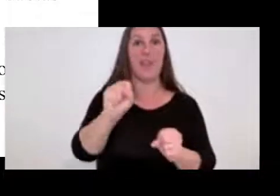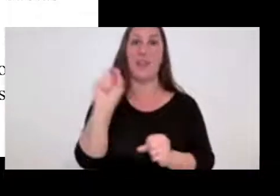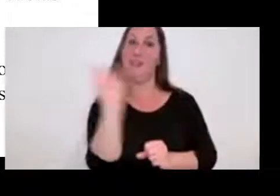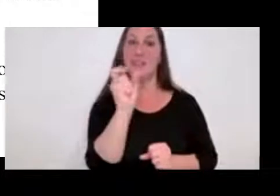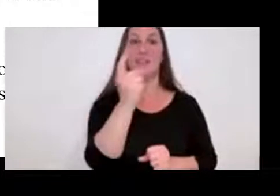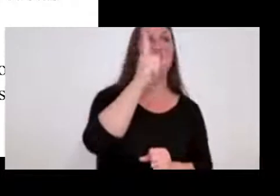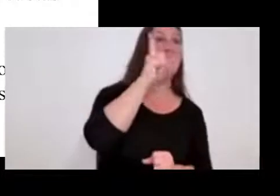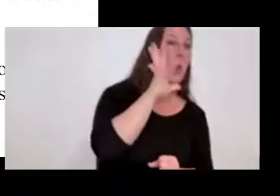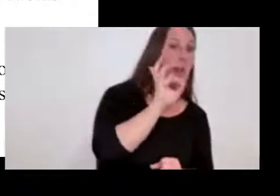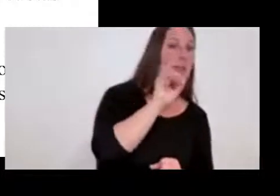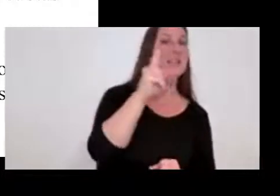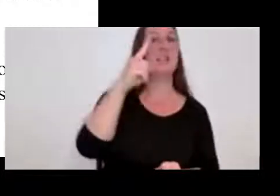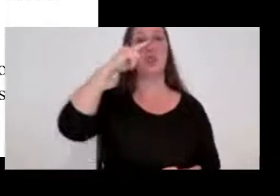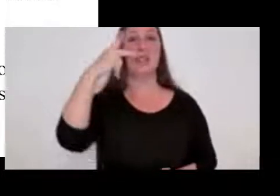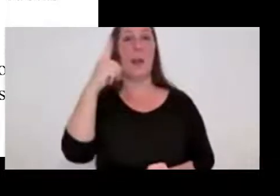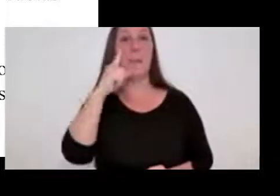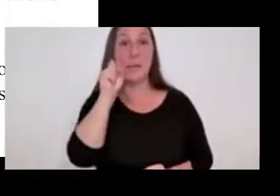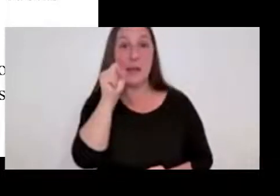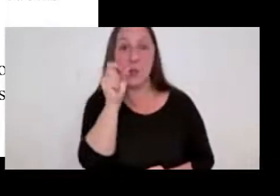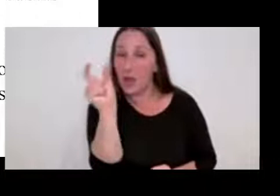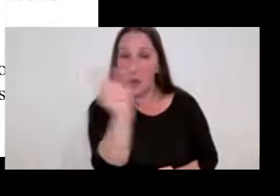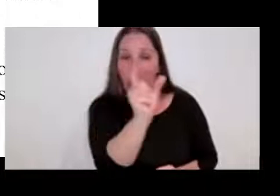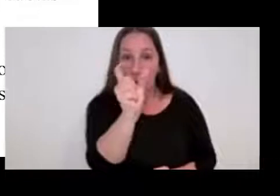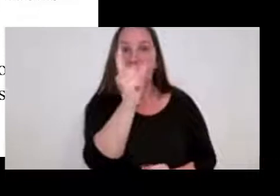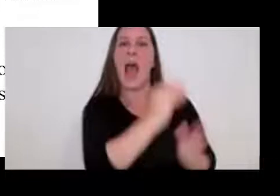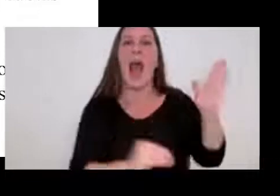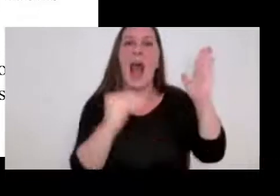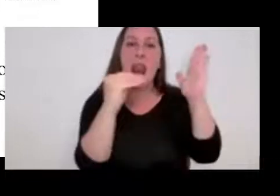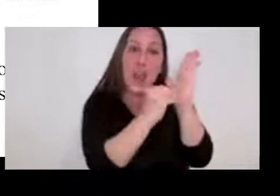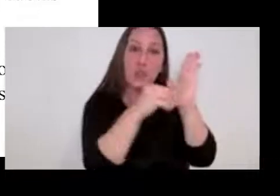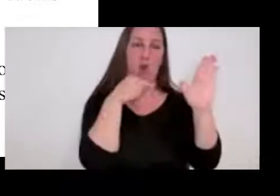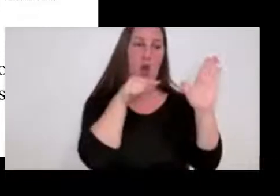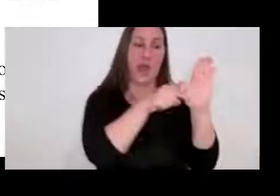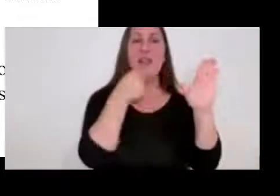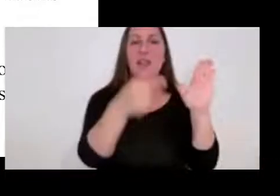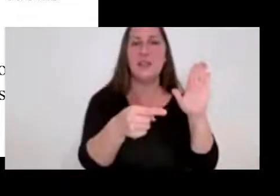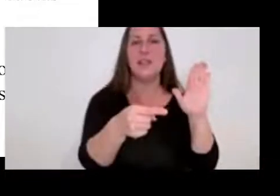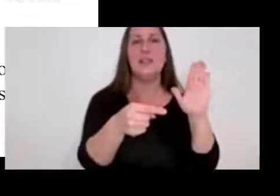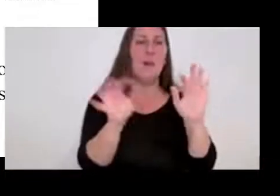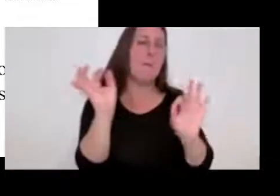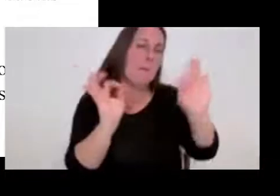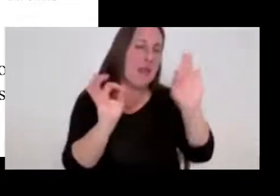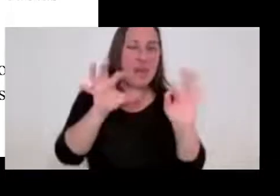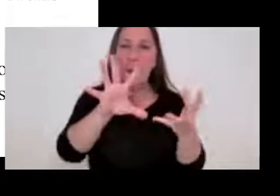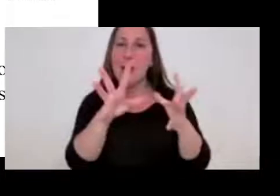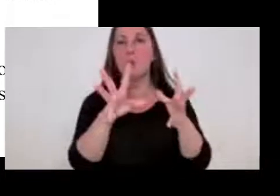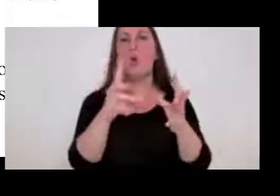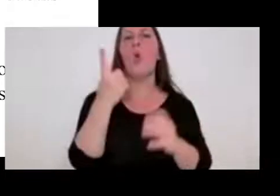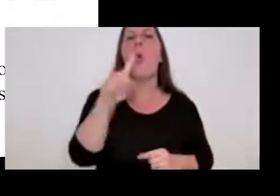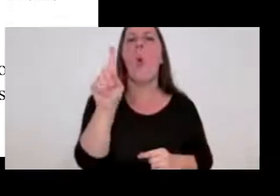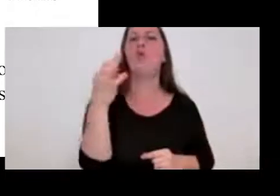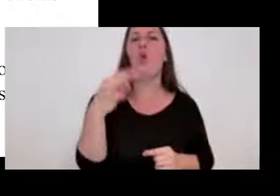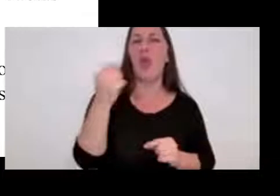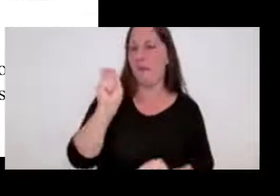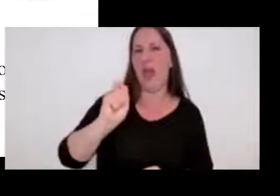y 173.000, ese anexo define taxativamente cuánto se debe